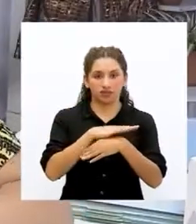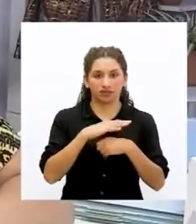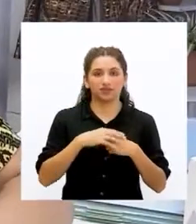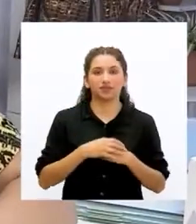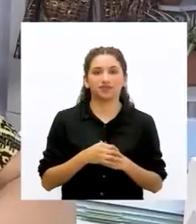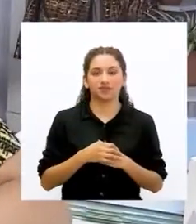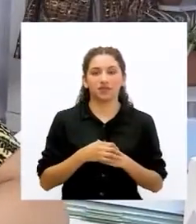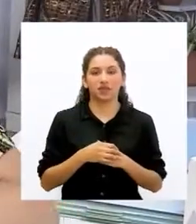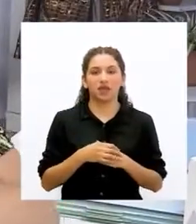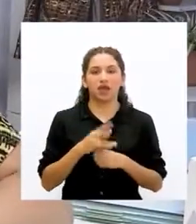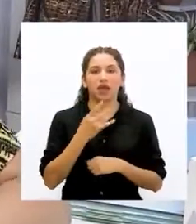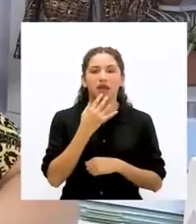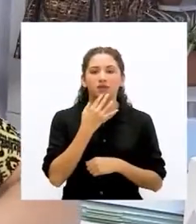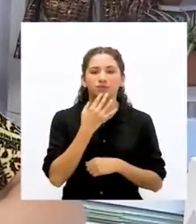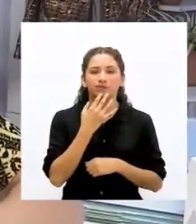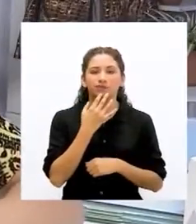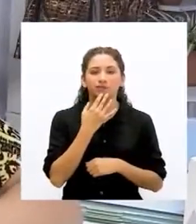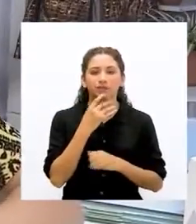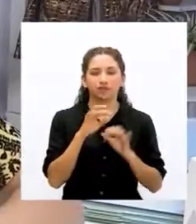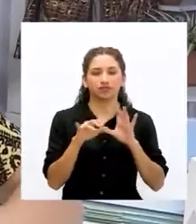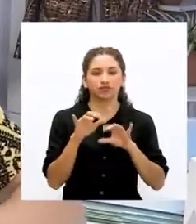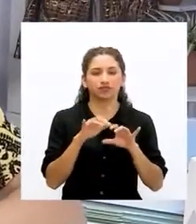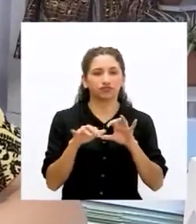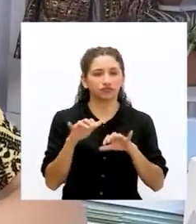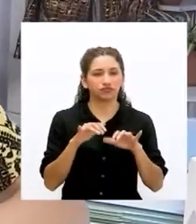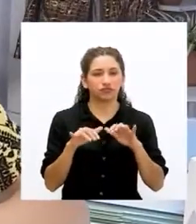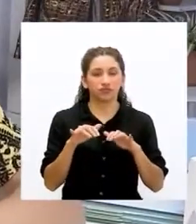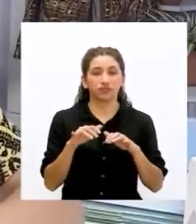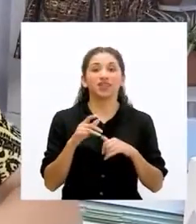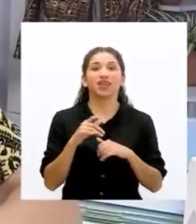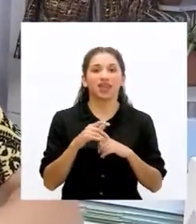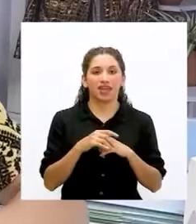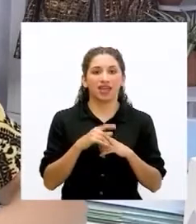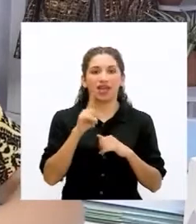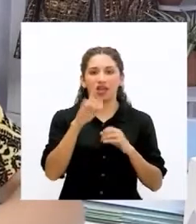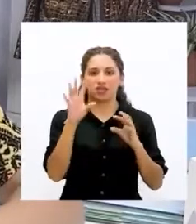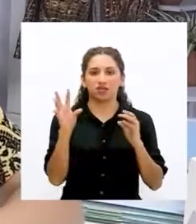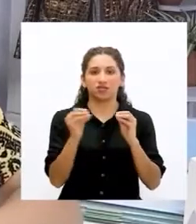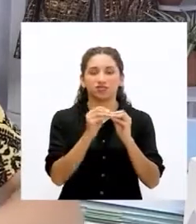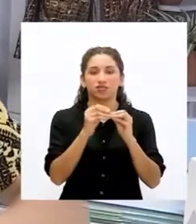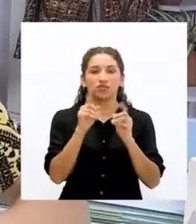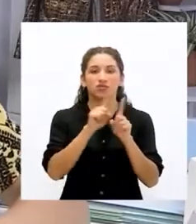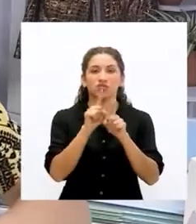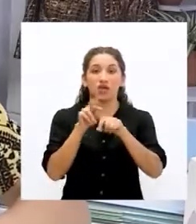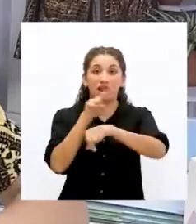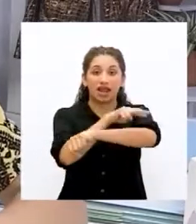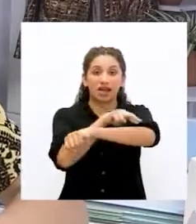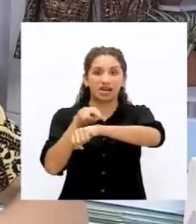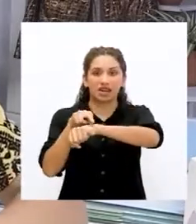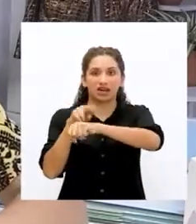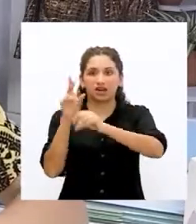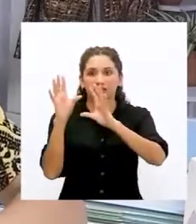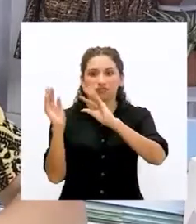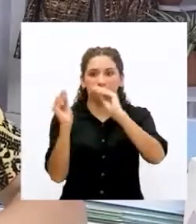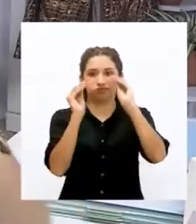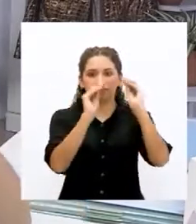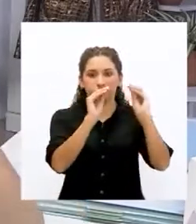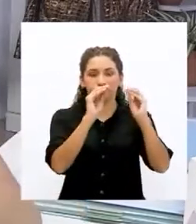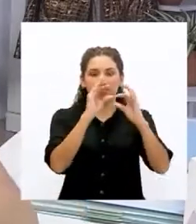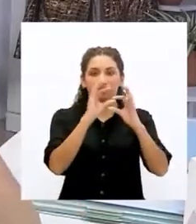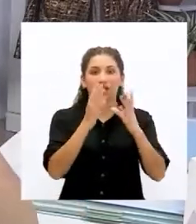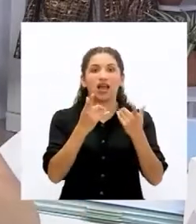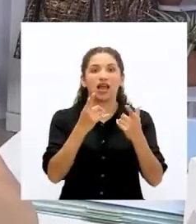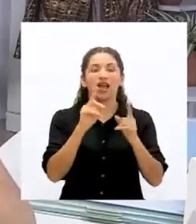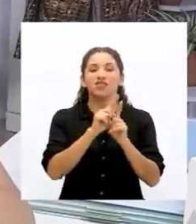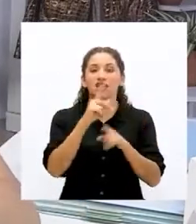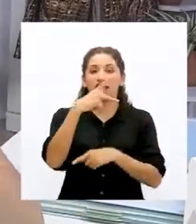ver, entonces, aplicando la regla de Sturges,